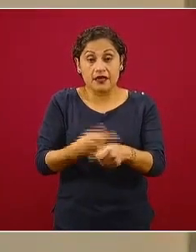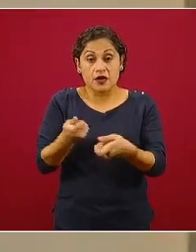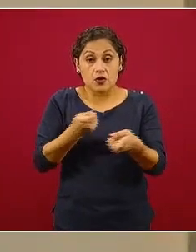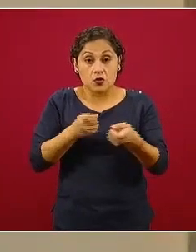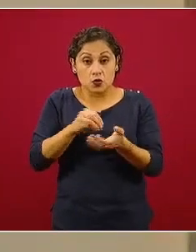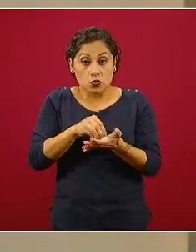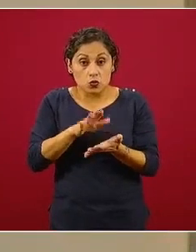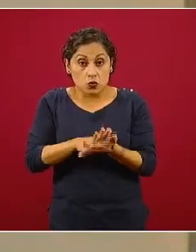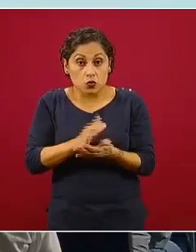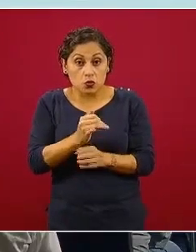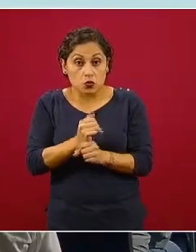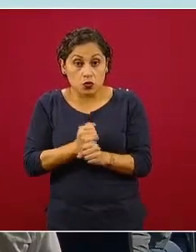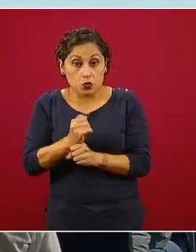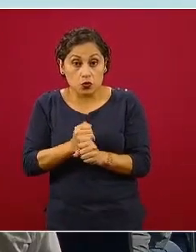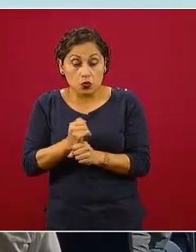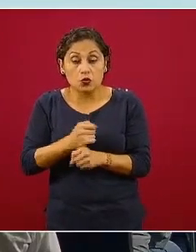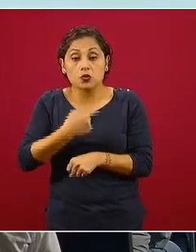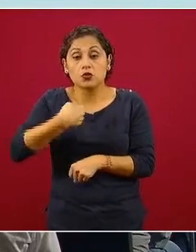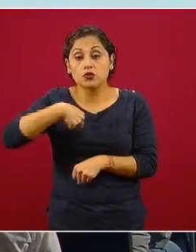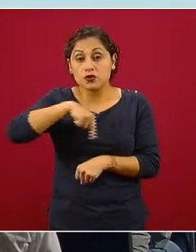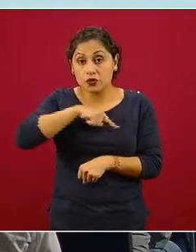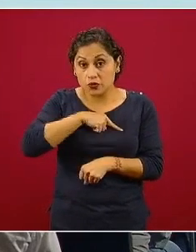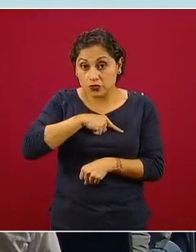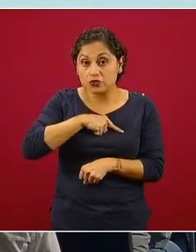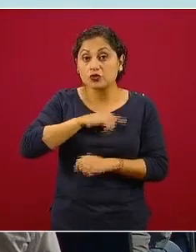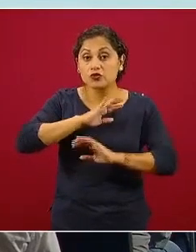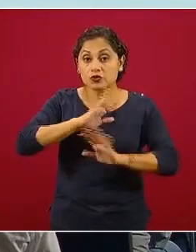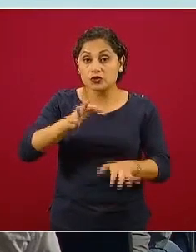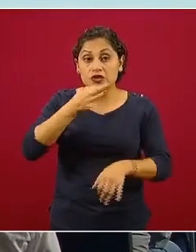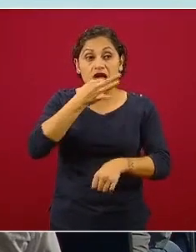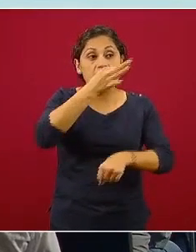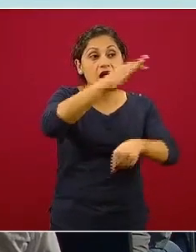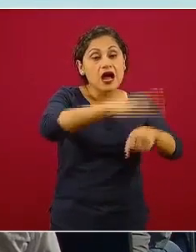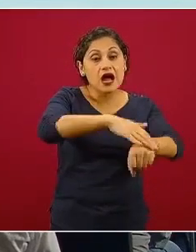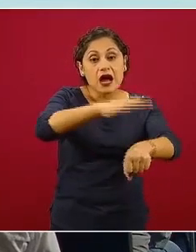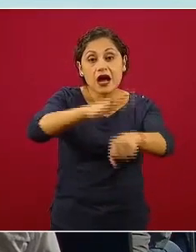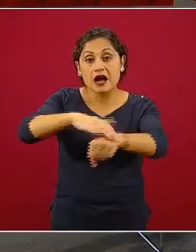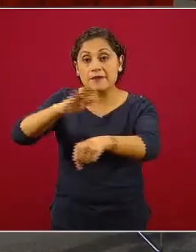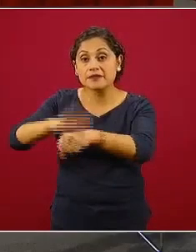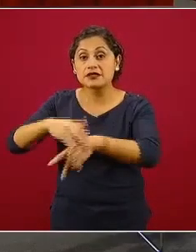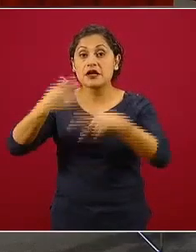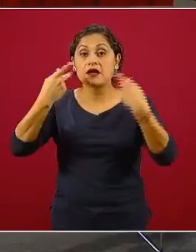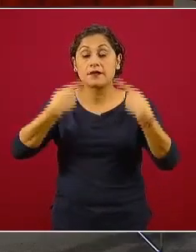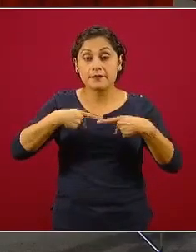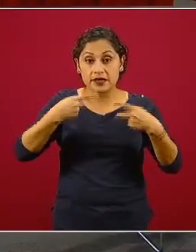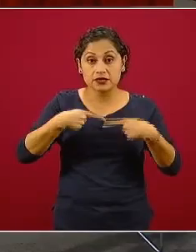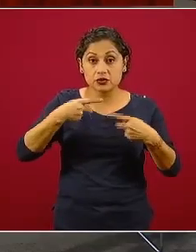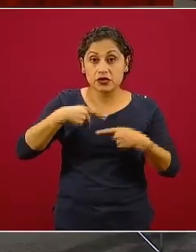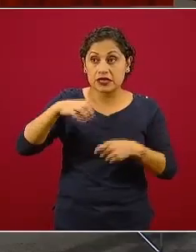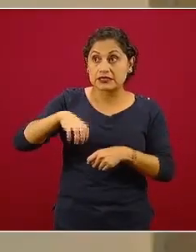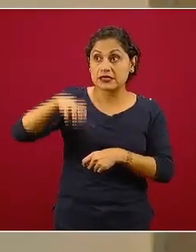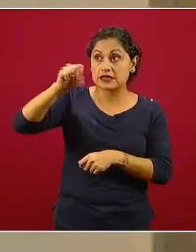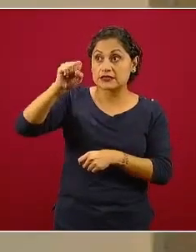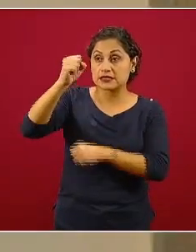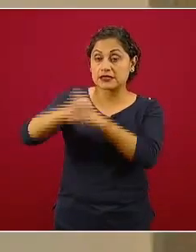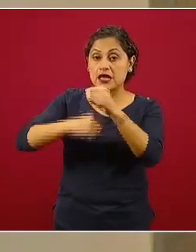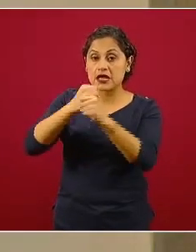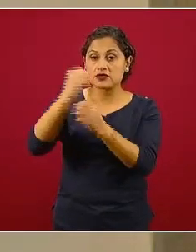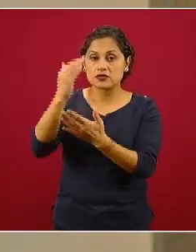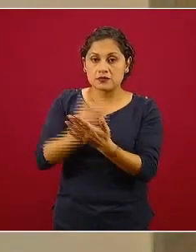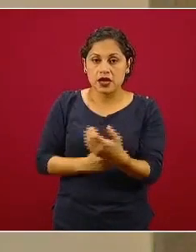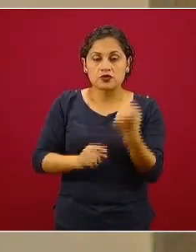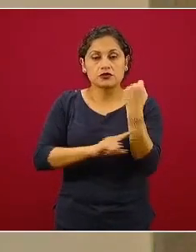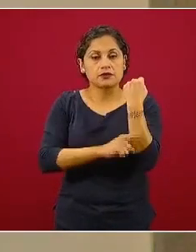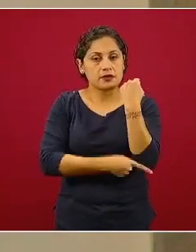pidiendo que las personas que no tienen enfermedades crónicas, que no tienen más de 60 años, que no son embarazadas, que